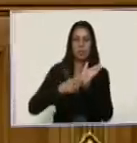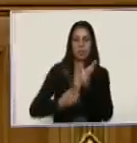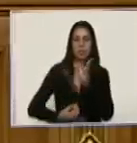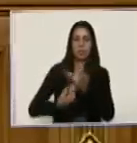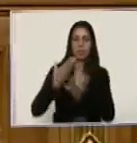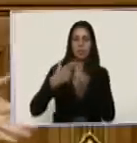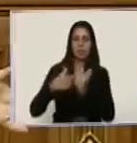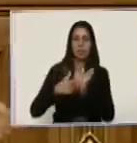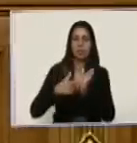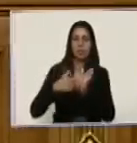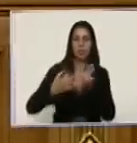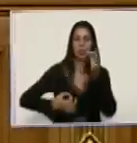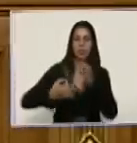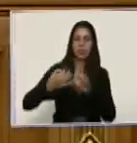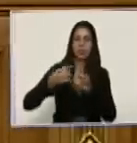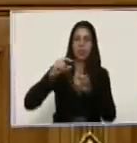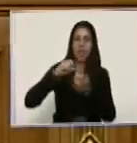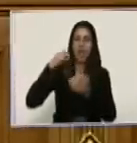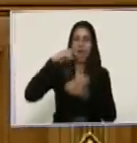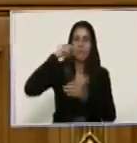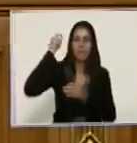Justicia. ¿Cierto o falso, señores?